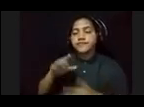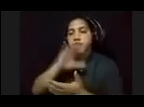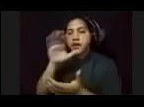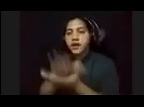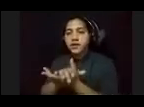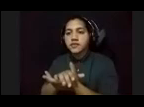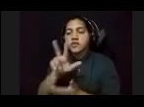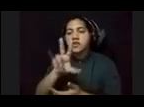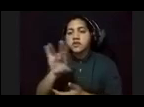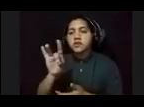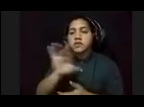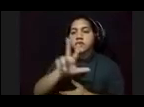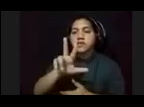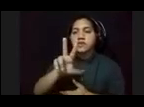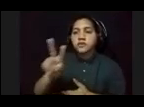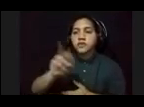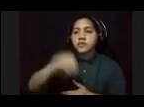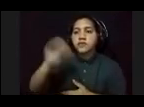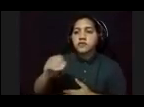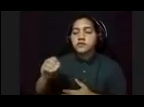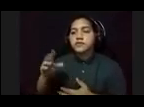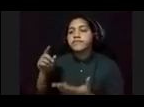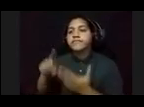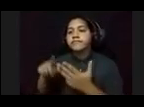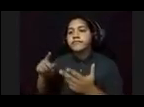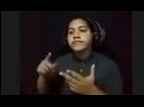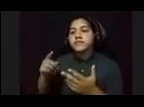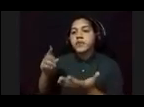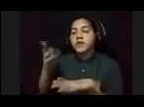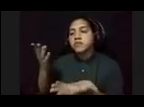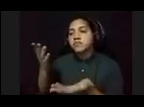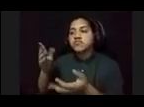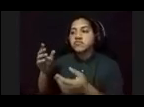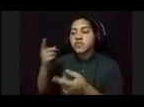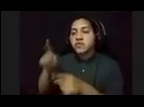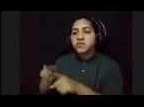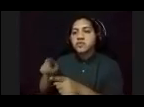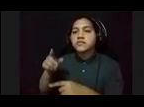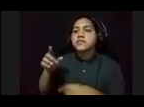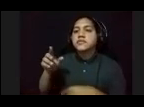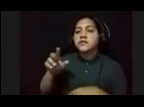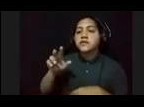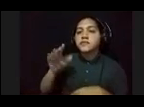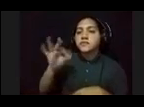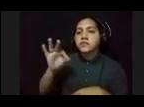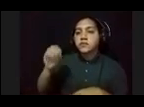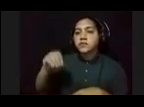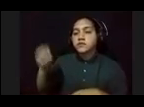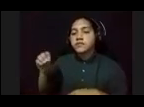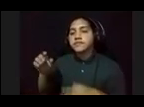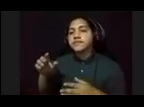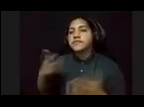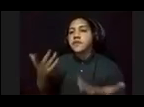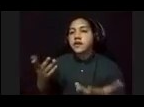32%, los contratos consensuales en un 19% y los viudos en un 3%. No